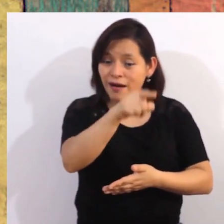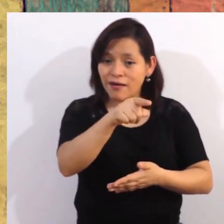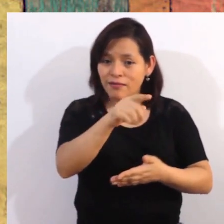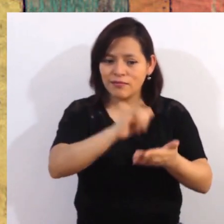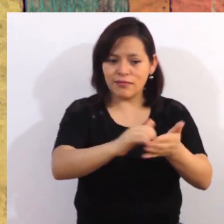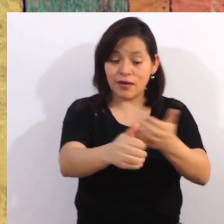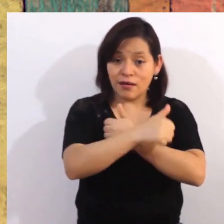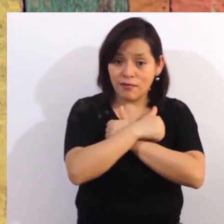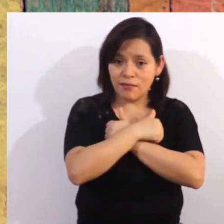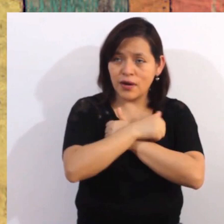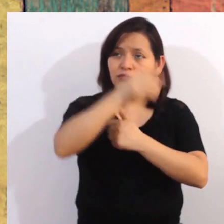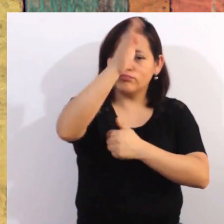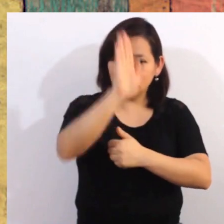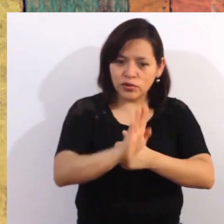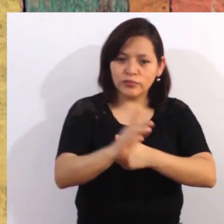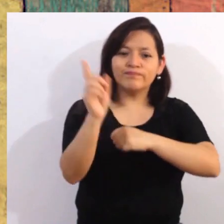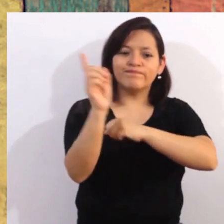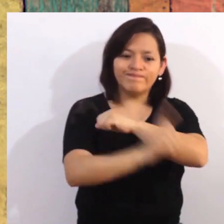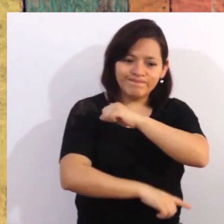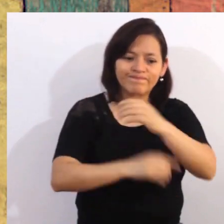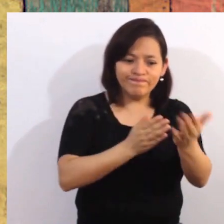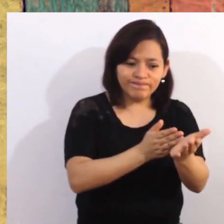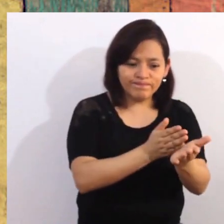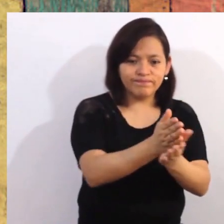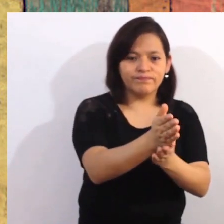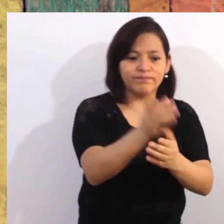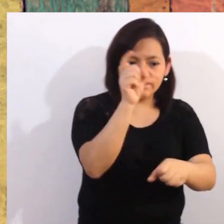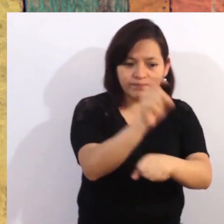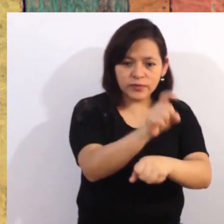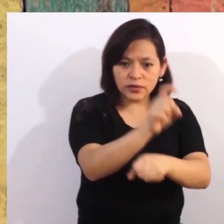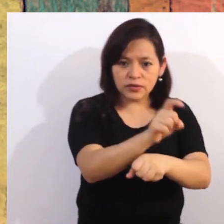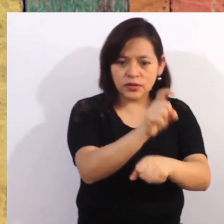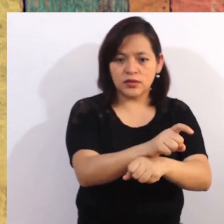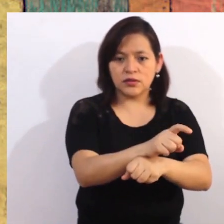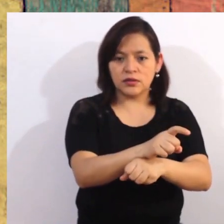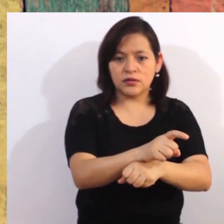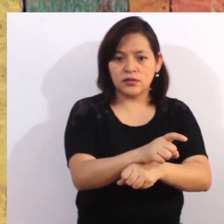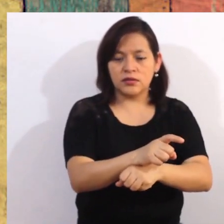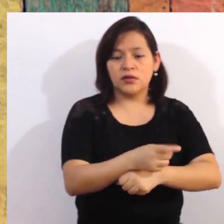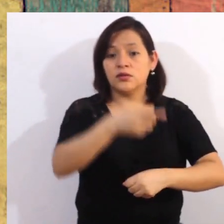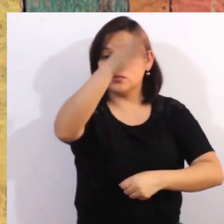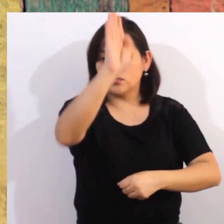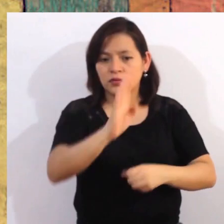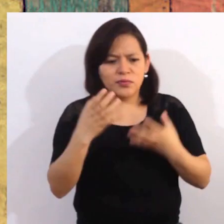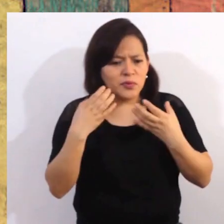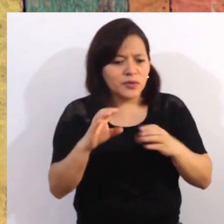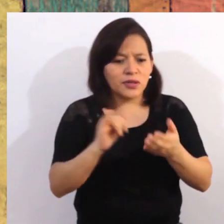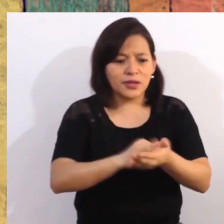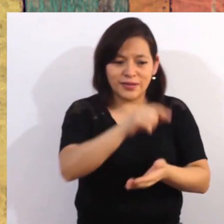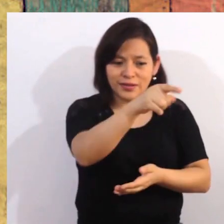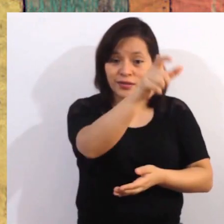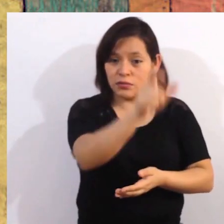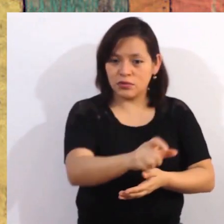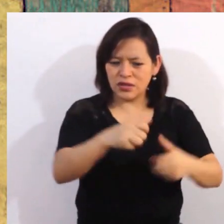está explicando la Biblia. Dios al que ama va a corregir. No quiere que tenga la misma condición, porque